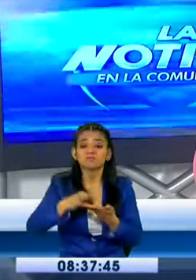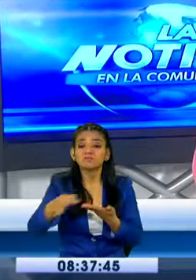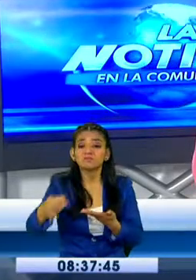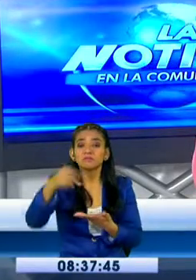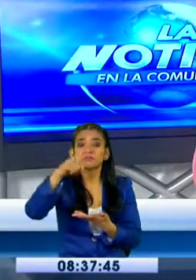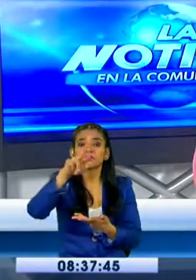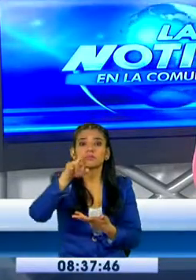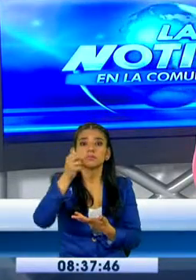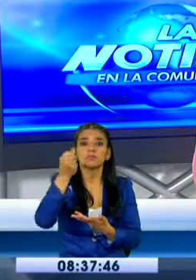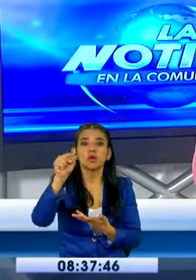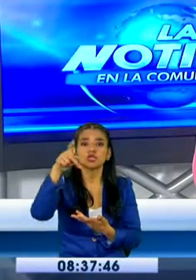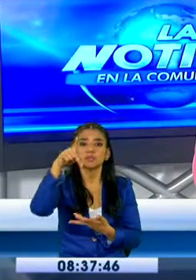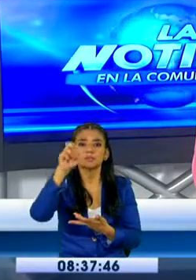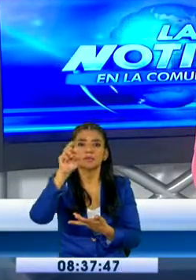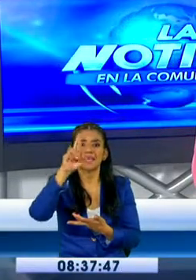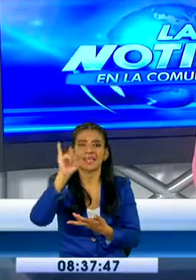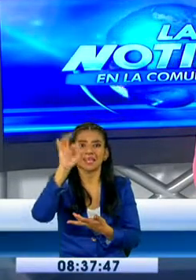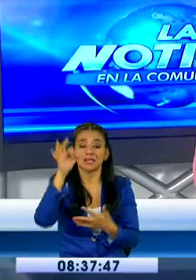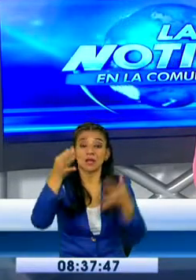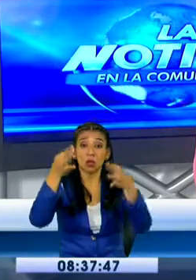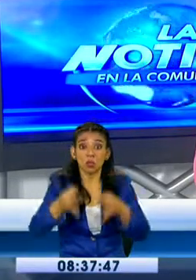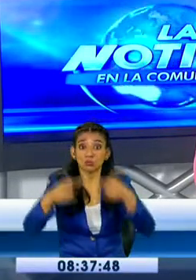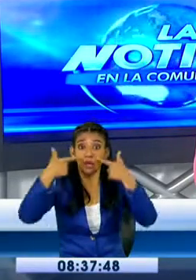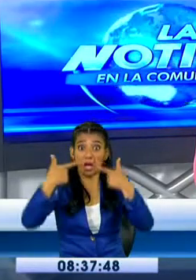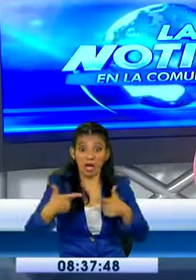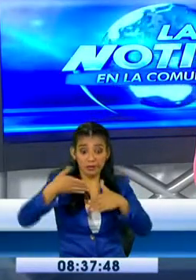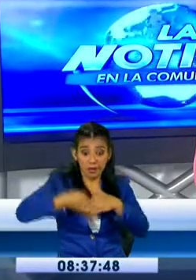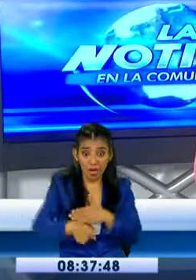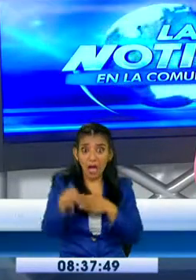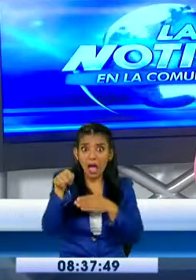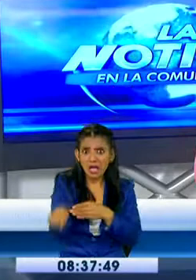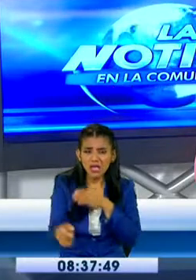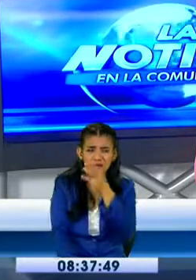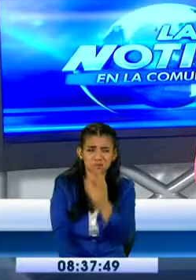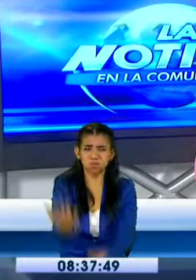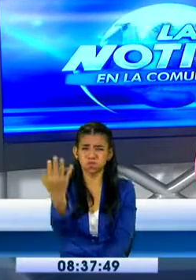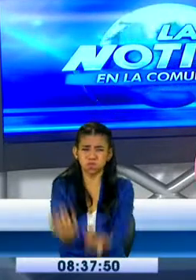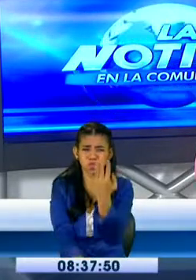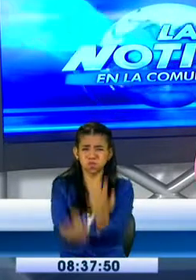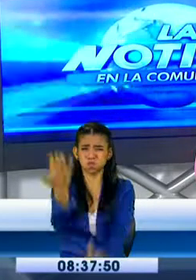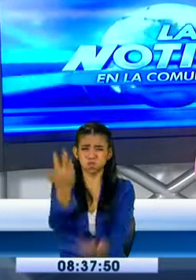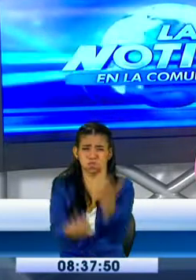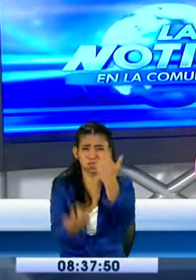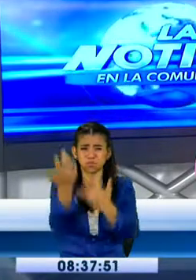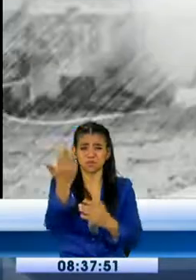Prosperina. Una improvisada garita de guardianía ardió literalmente en llamas.